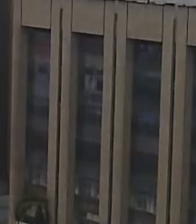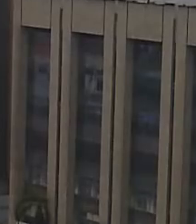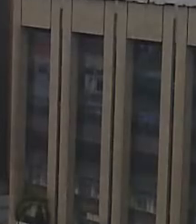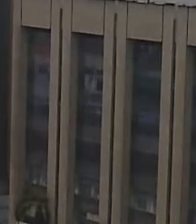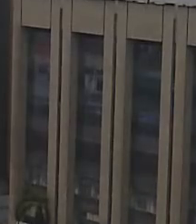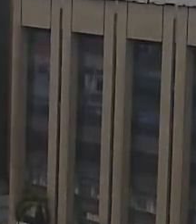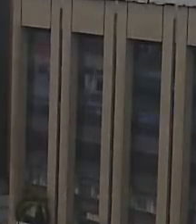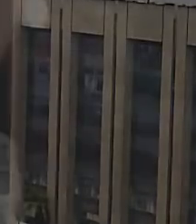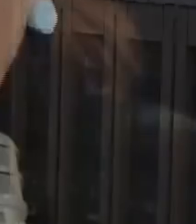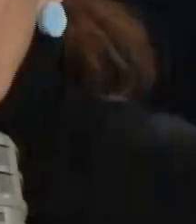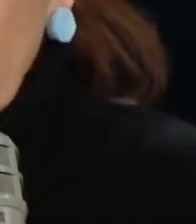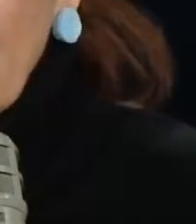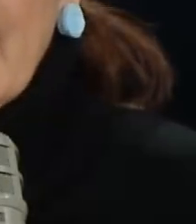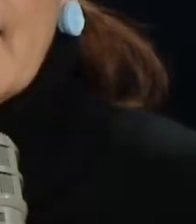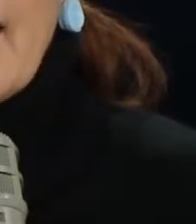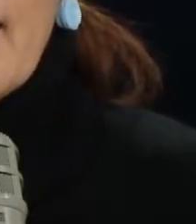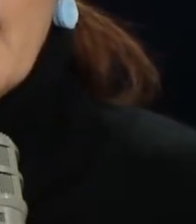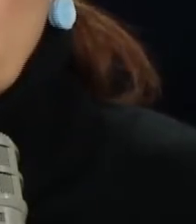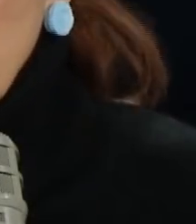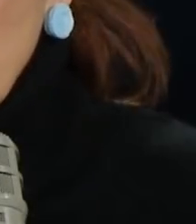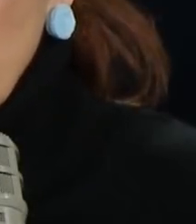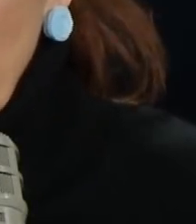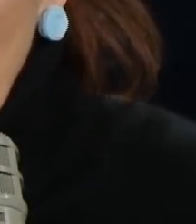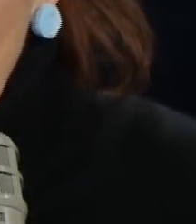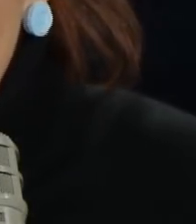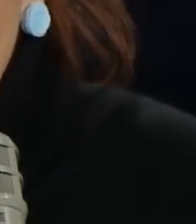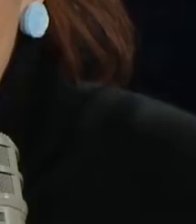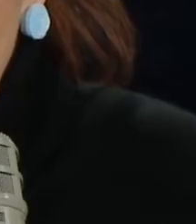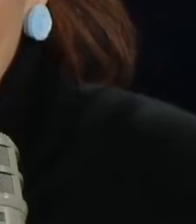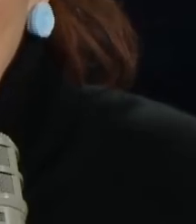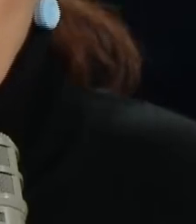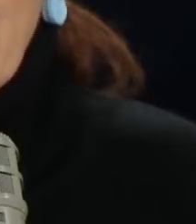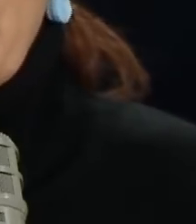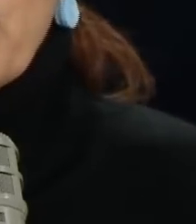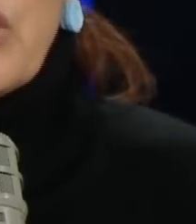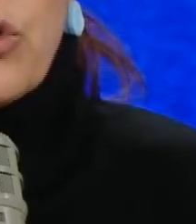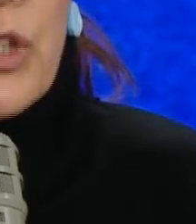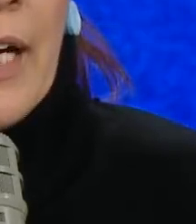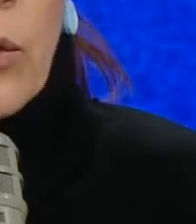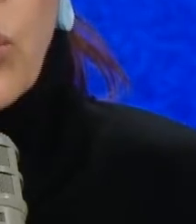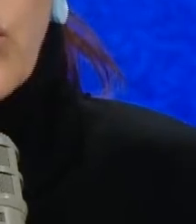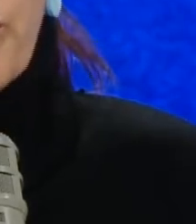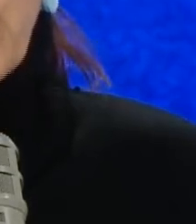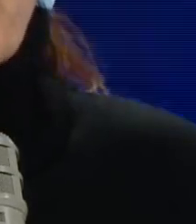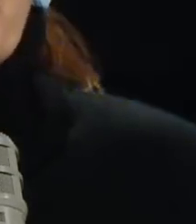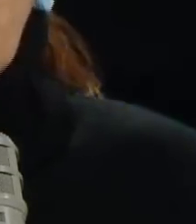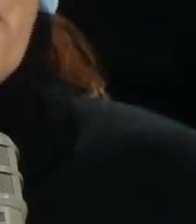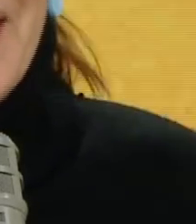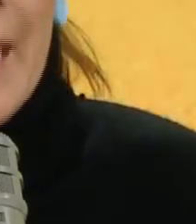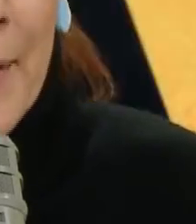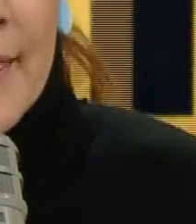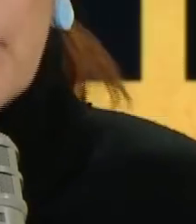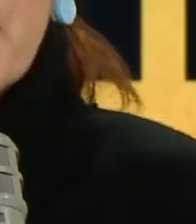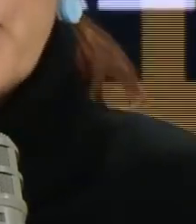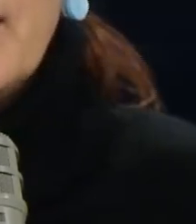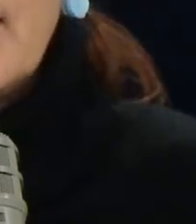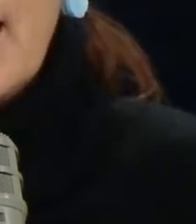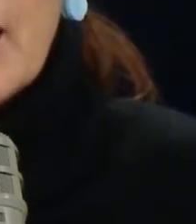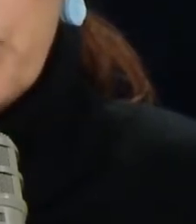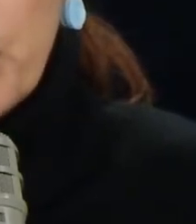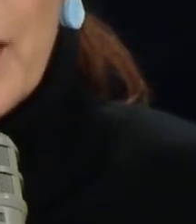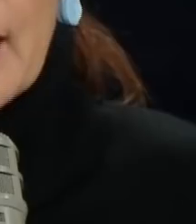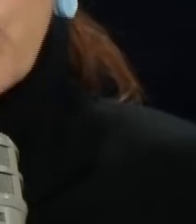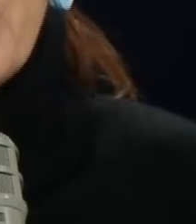son la 1 50 de la tarde y nosotros continuamos analizando lo que acabamos de escuchar un pronunciamiento breve del